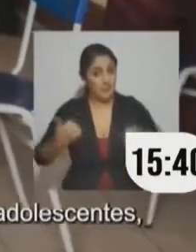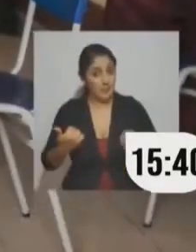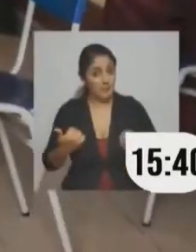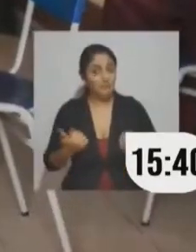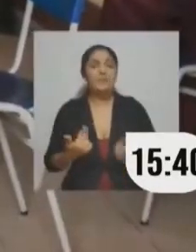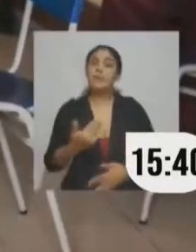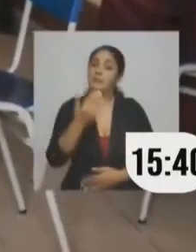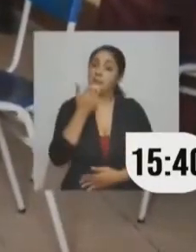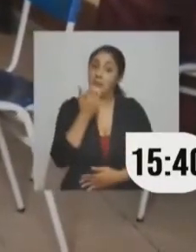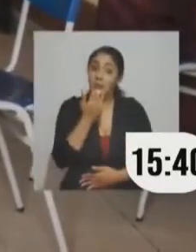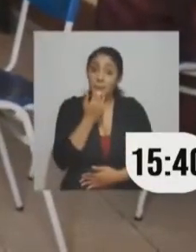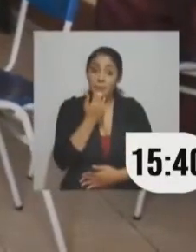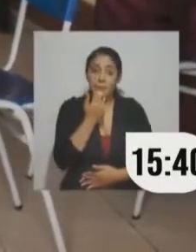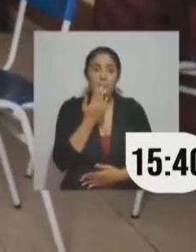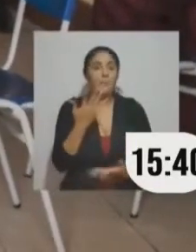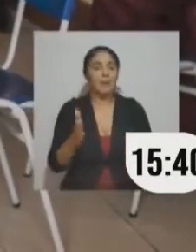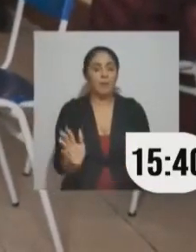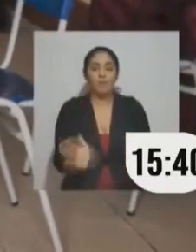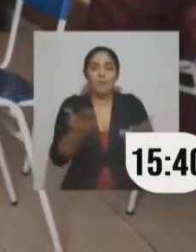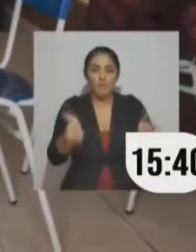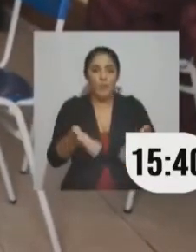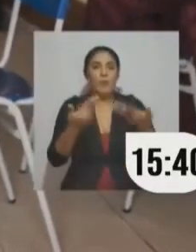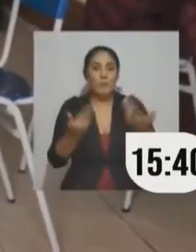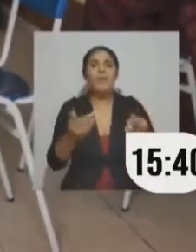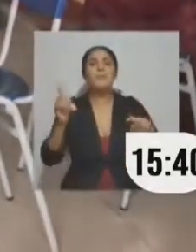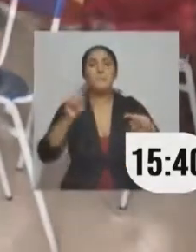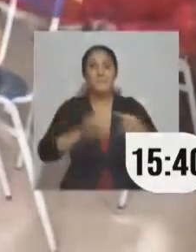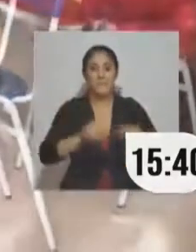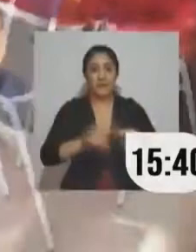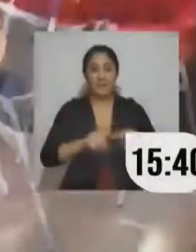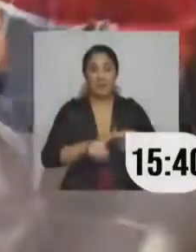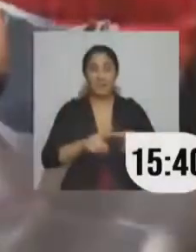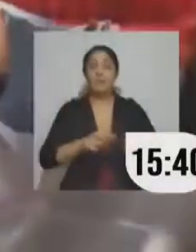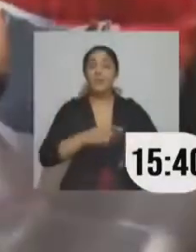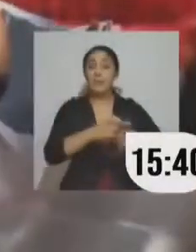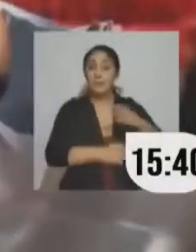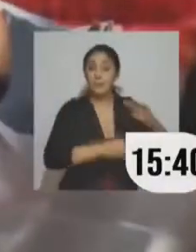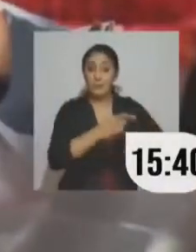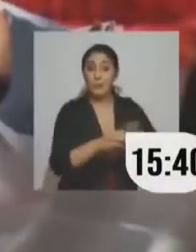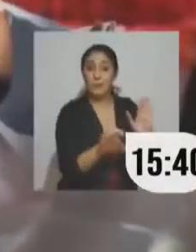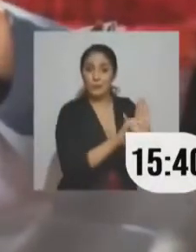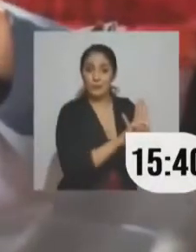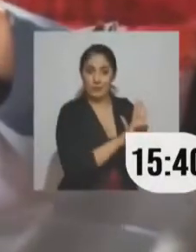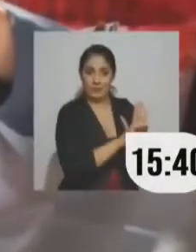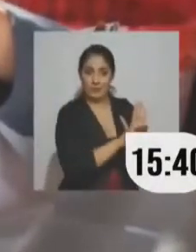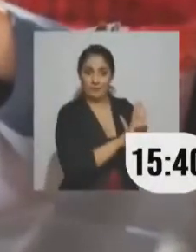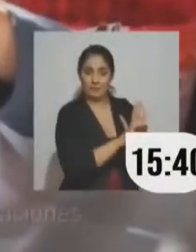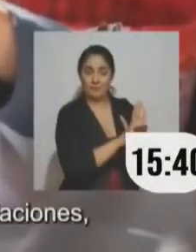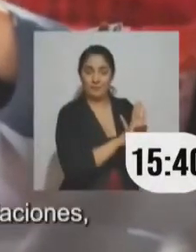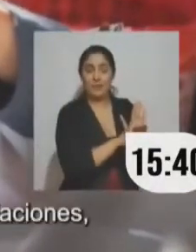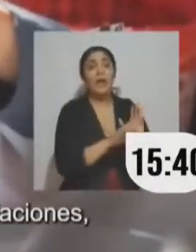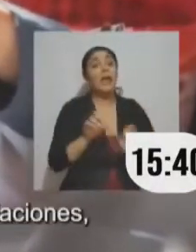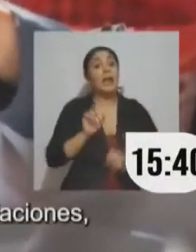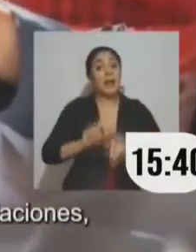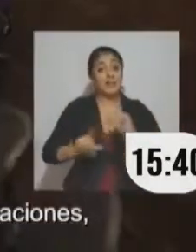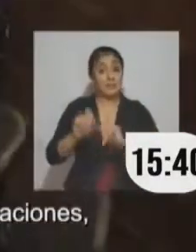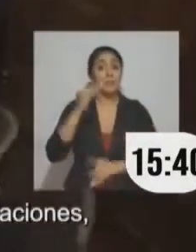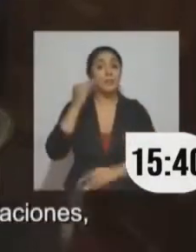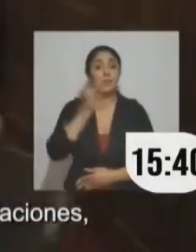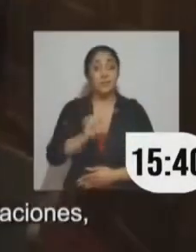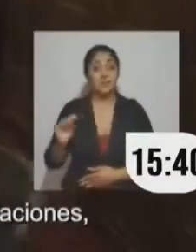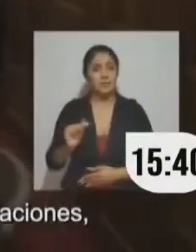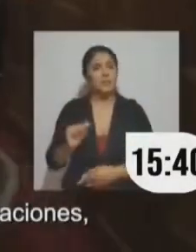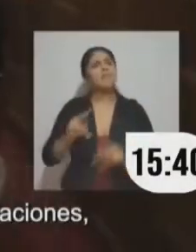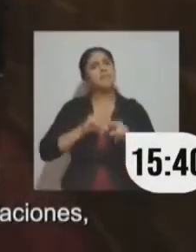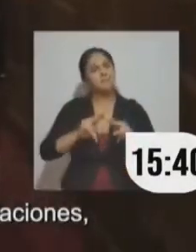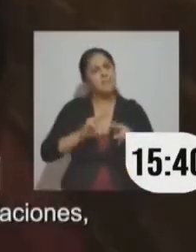asesorando de manera técnica y es muy importante. No obstante, requiere una reforma constitucional el hecho de que lo que las niñas, niños y adolescentes